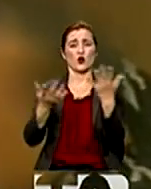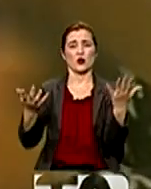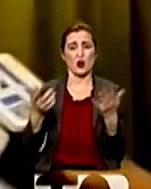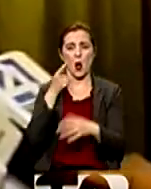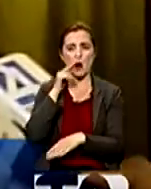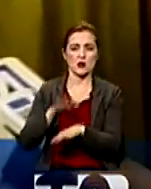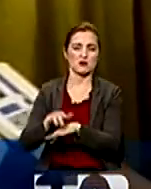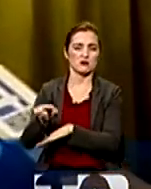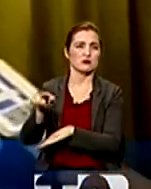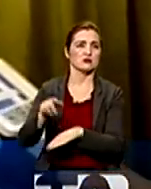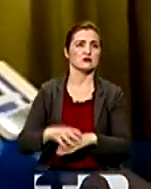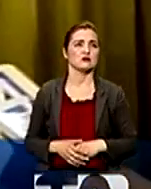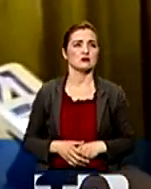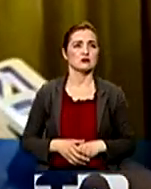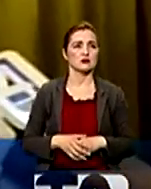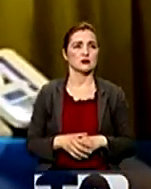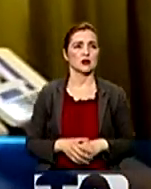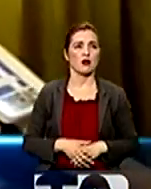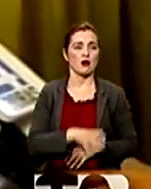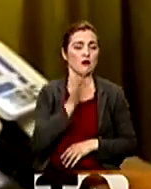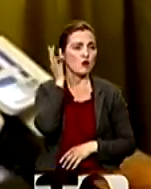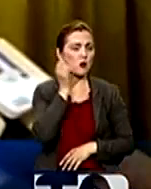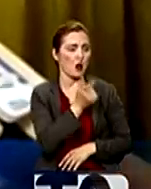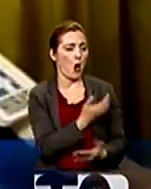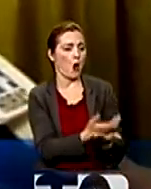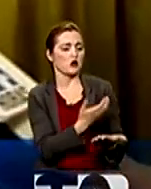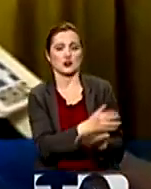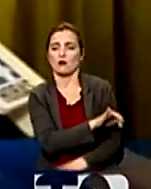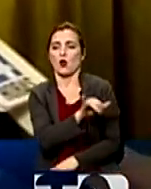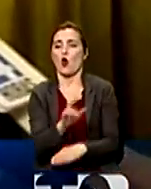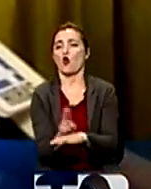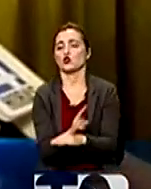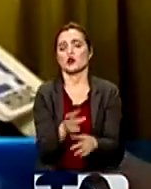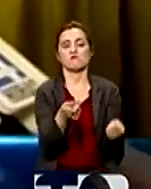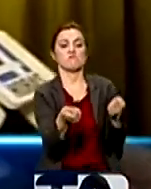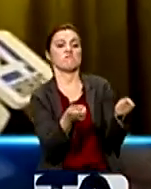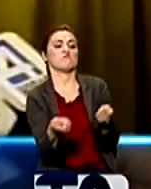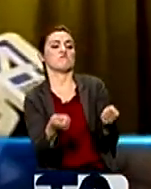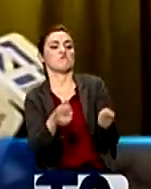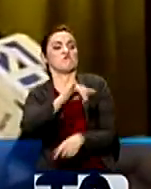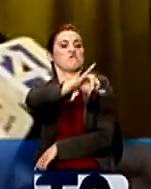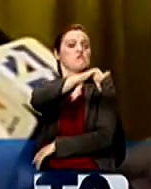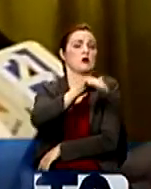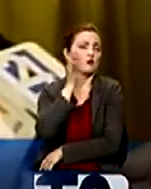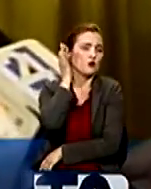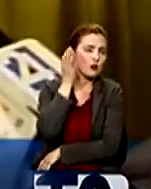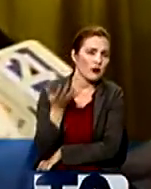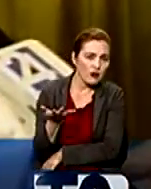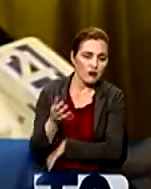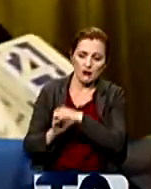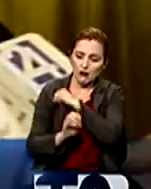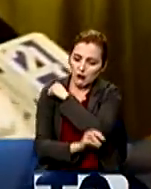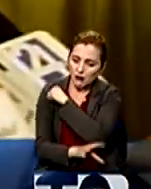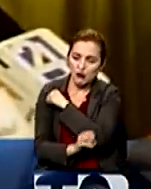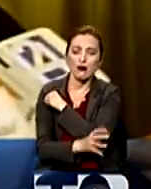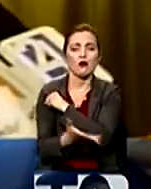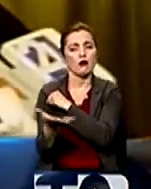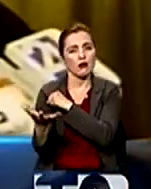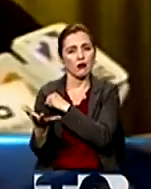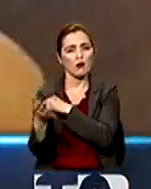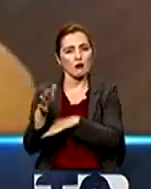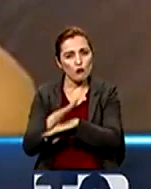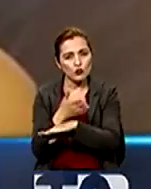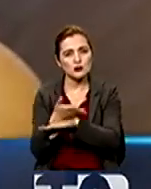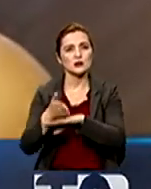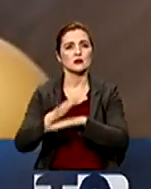es el hombre. Reflejas a la mujer como un objeto que se puede utilizar, se puede usar. Y lo tenemos en las publicidades, lo tenemos en la